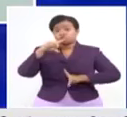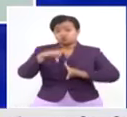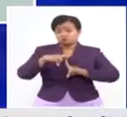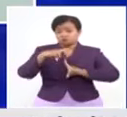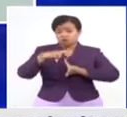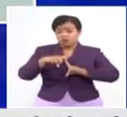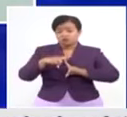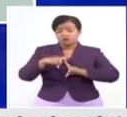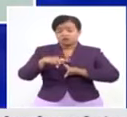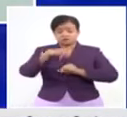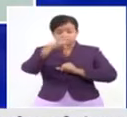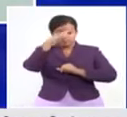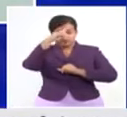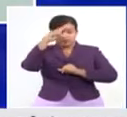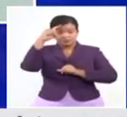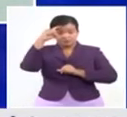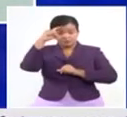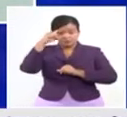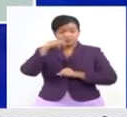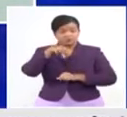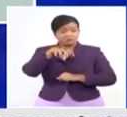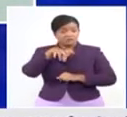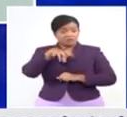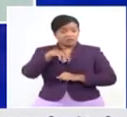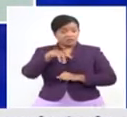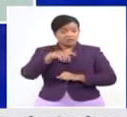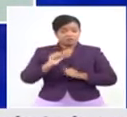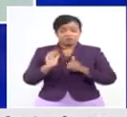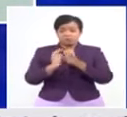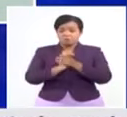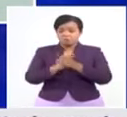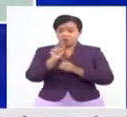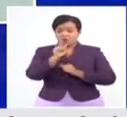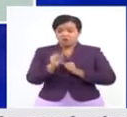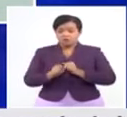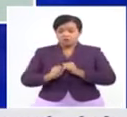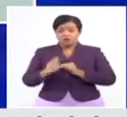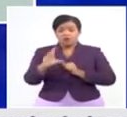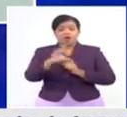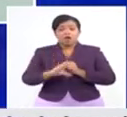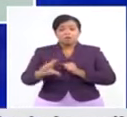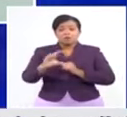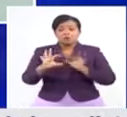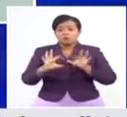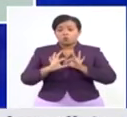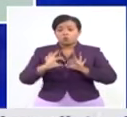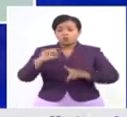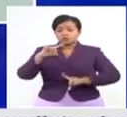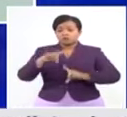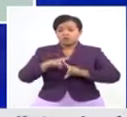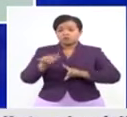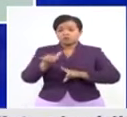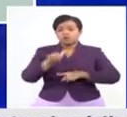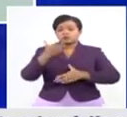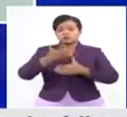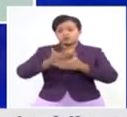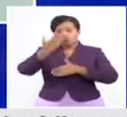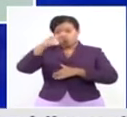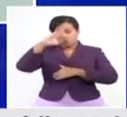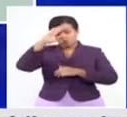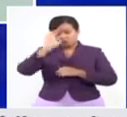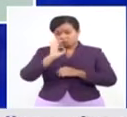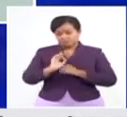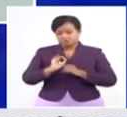Santi Espíritu, Pinar del Río, Mayabeque, Camagüey, Guantánamo y Santiago de Cuba, en ese orden